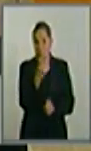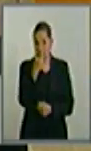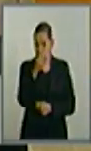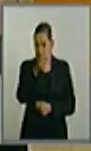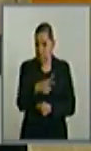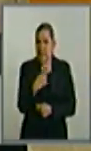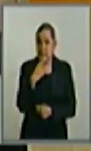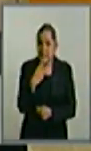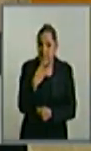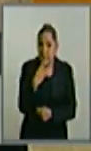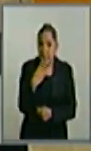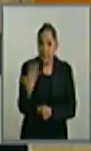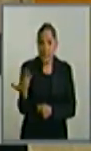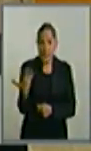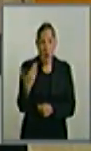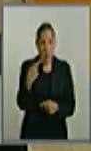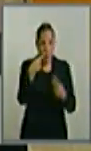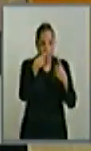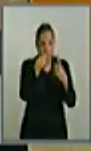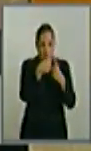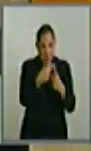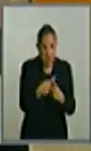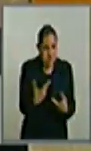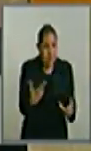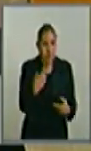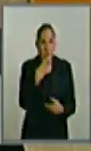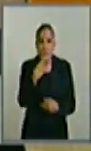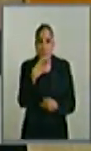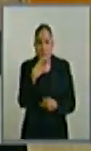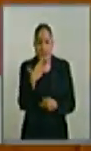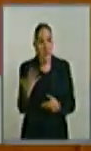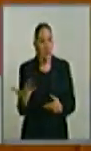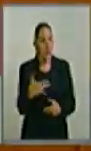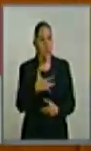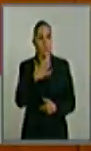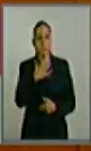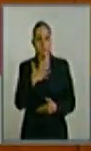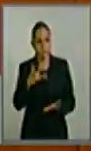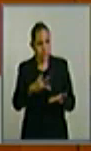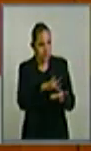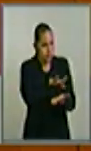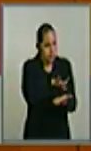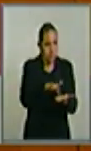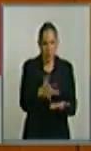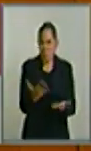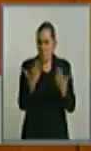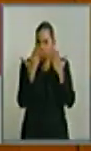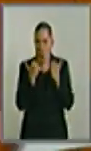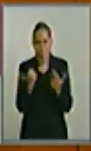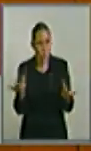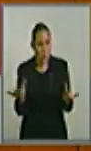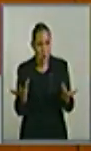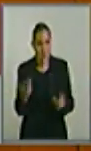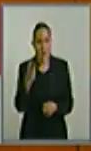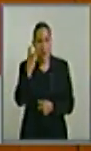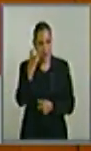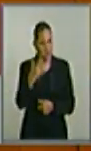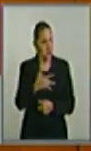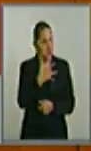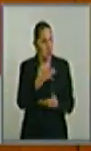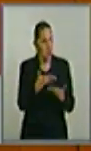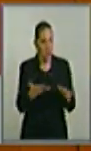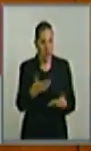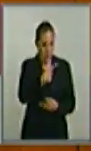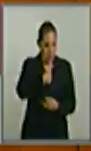de trabajo, de poder enfrentar un problema mayor como es el que se está dando entre los vecinos que